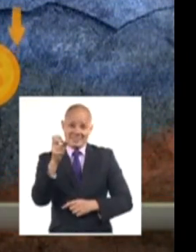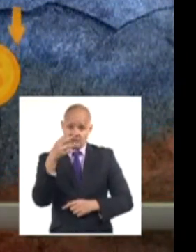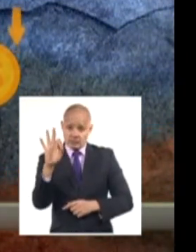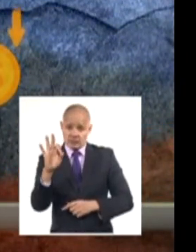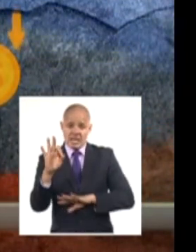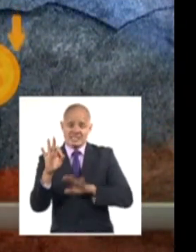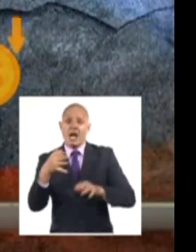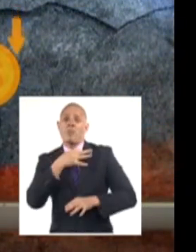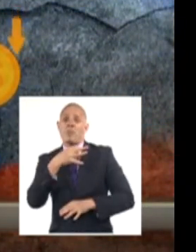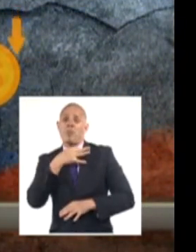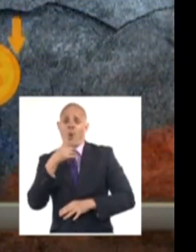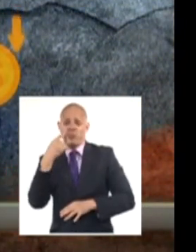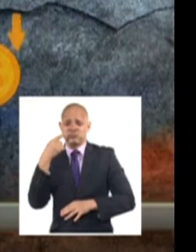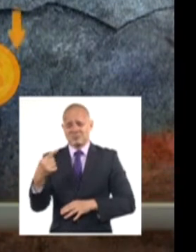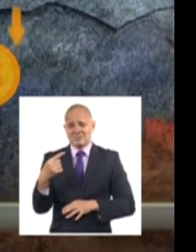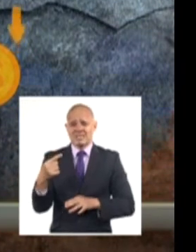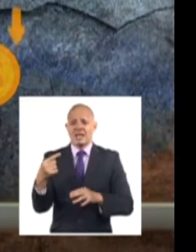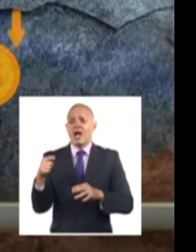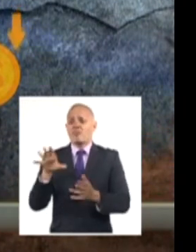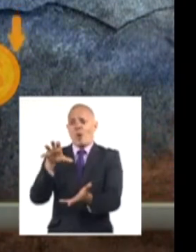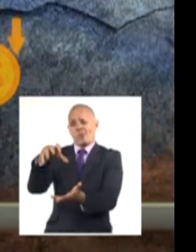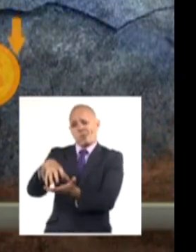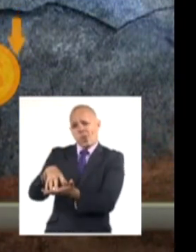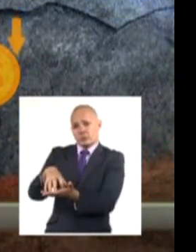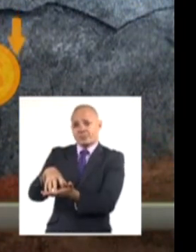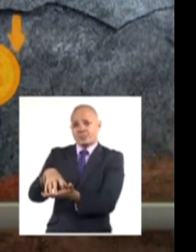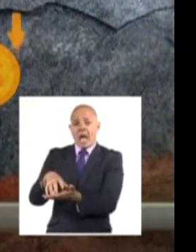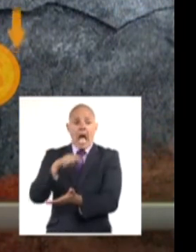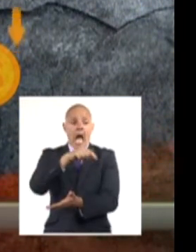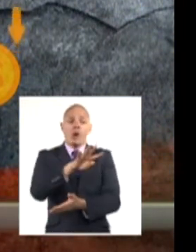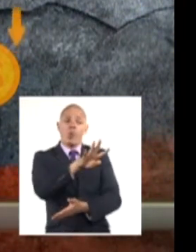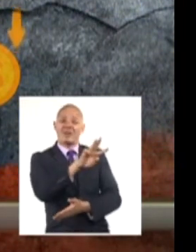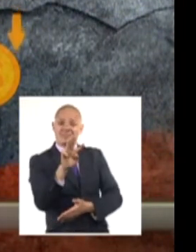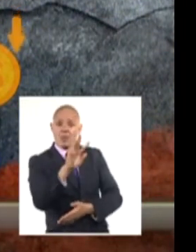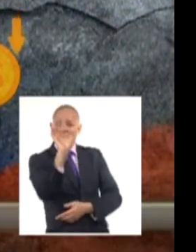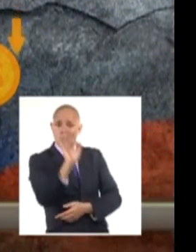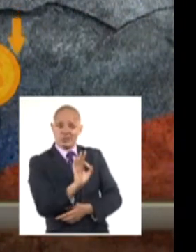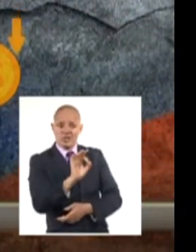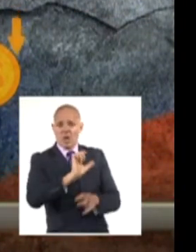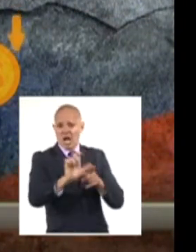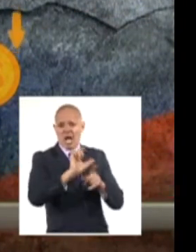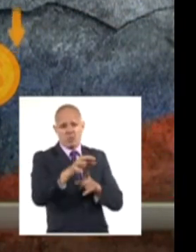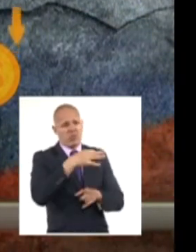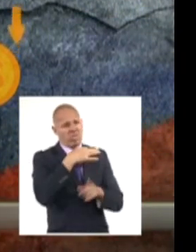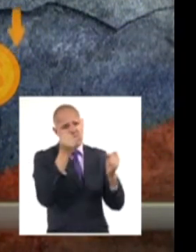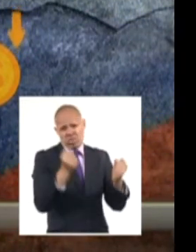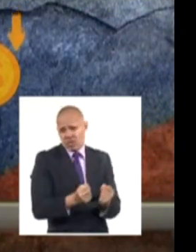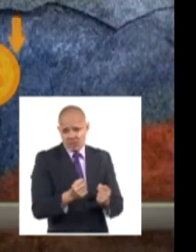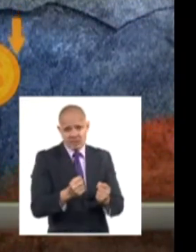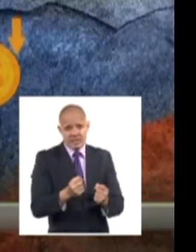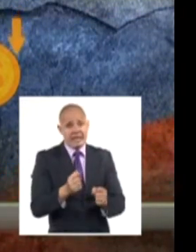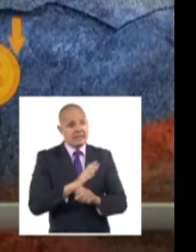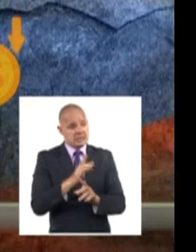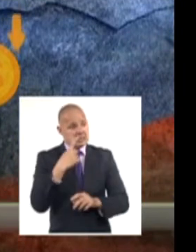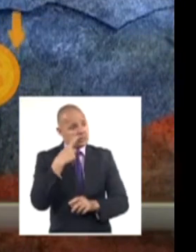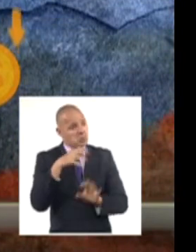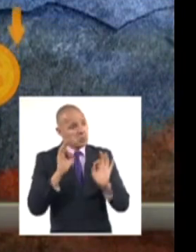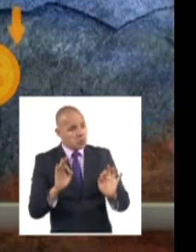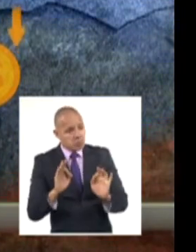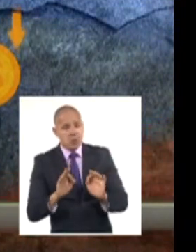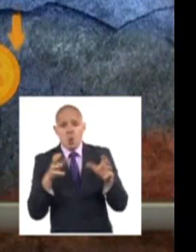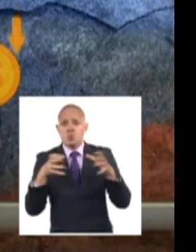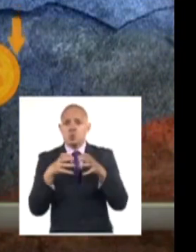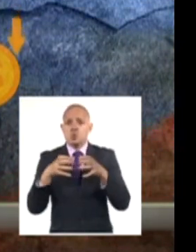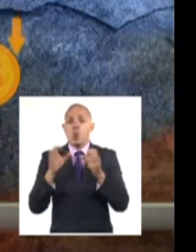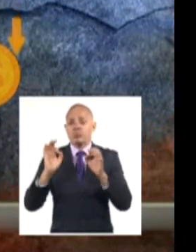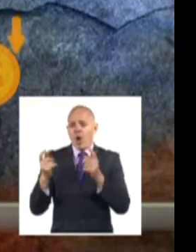en 26 por ciento en zonas urbanas y 43.4 por ciento en zonas rurales según estudios realizados por la comisión económica